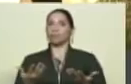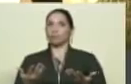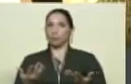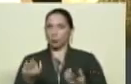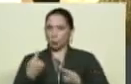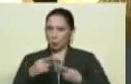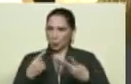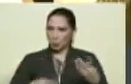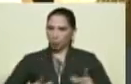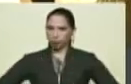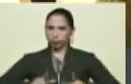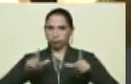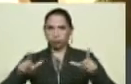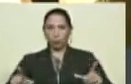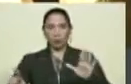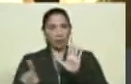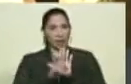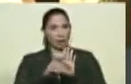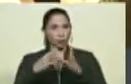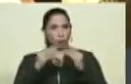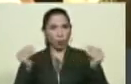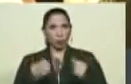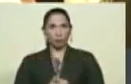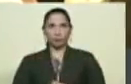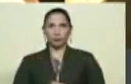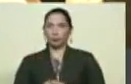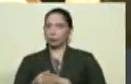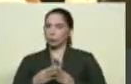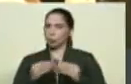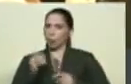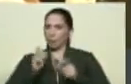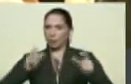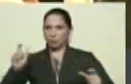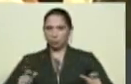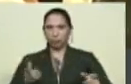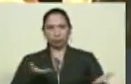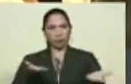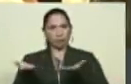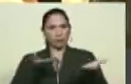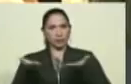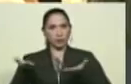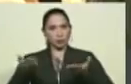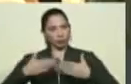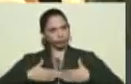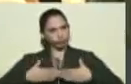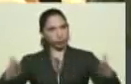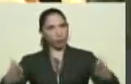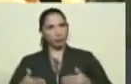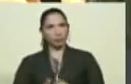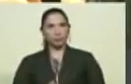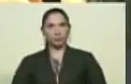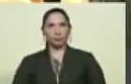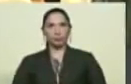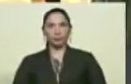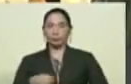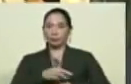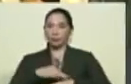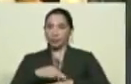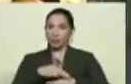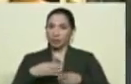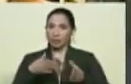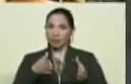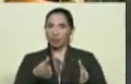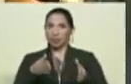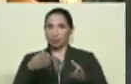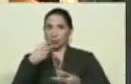licencias, etcétera, a los diferentes prestadores de servicio, que es un oficio pues típico que se hace desde el Ministerio de Turismo, pero lo